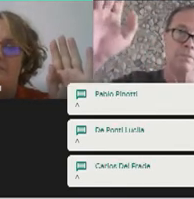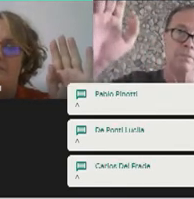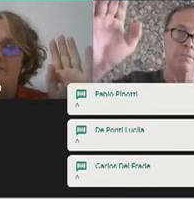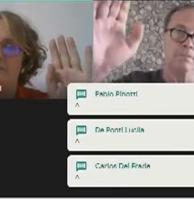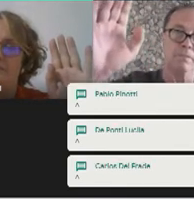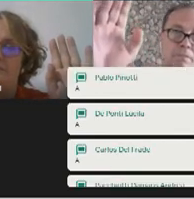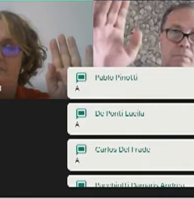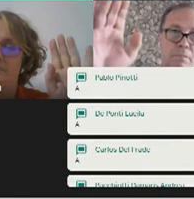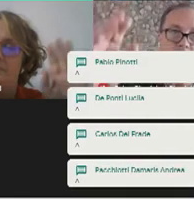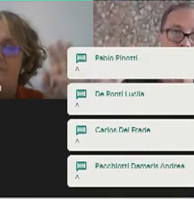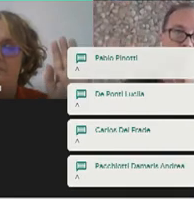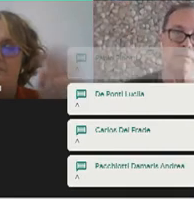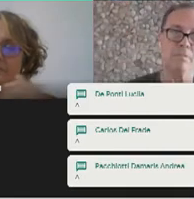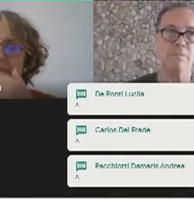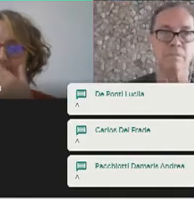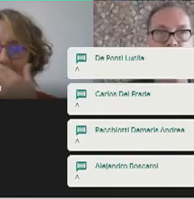aprobado